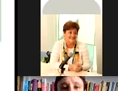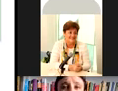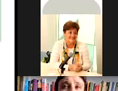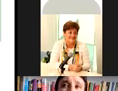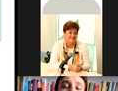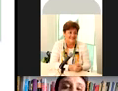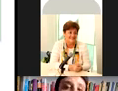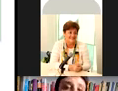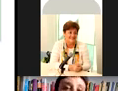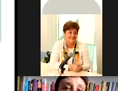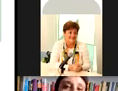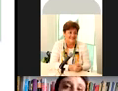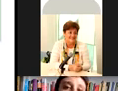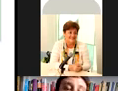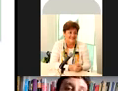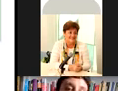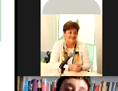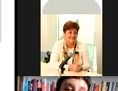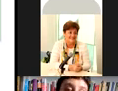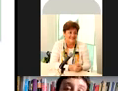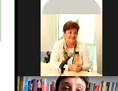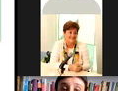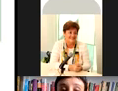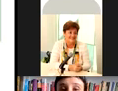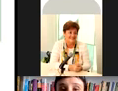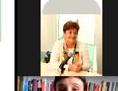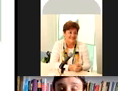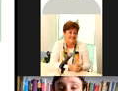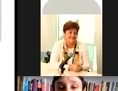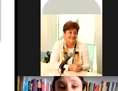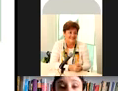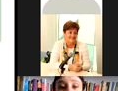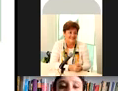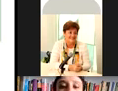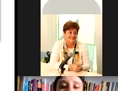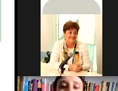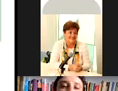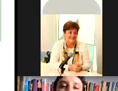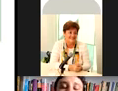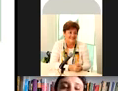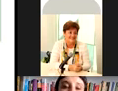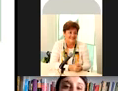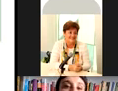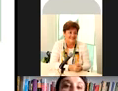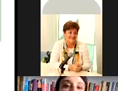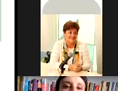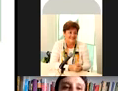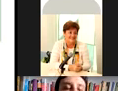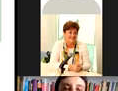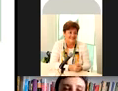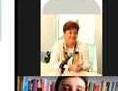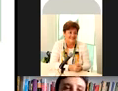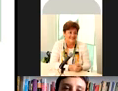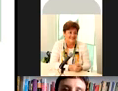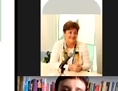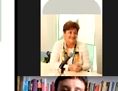ciencia, se empezó a considerar que las causas de la discapacidad eran científicas, eran médicas, era algo que se podía normalizar, o